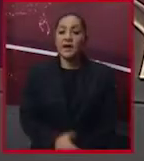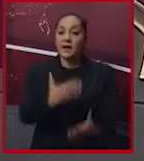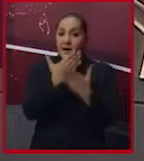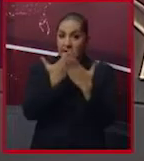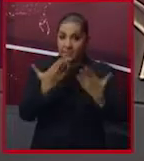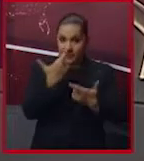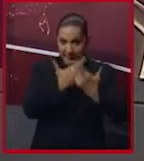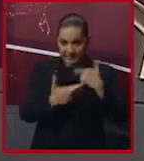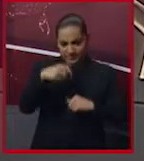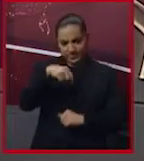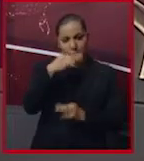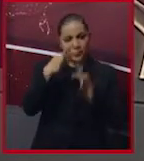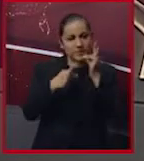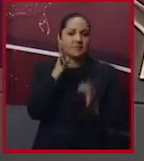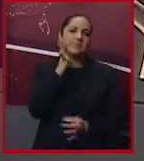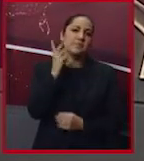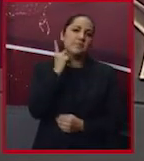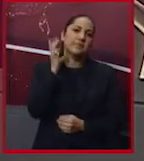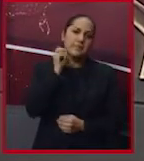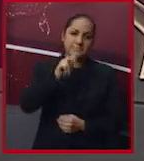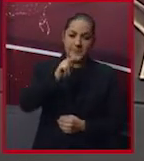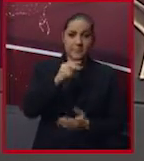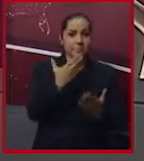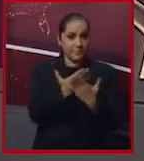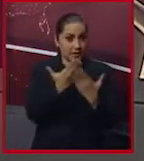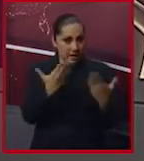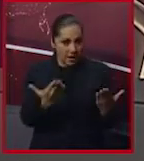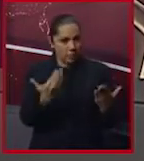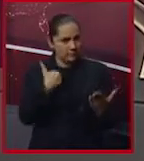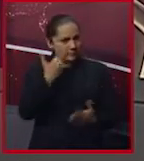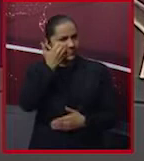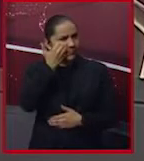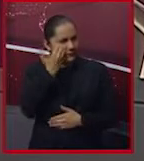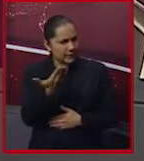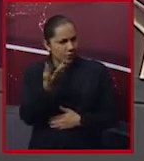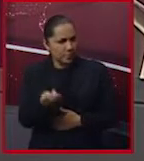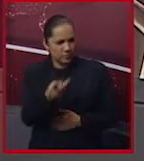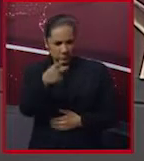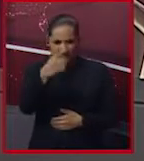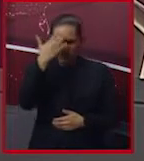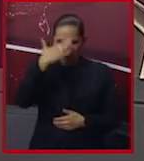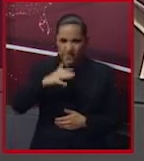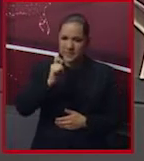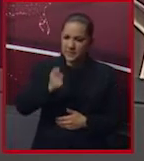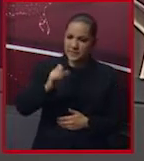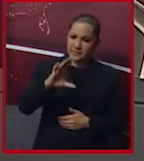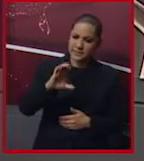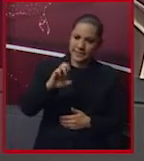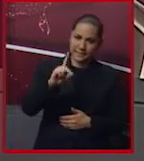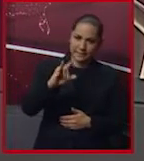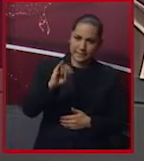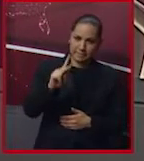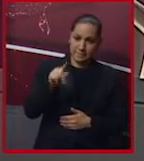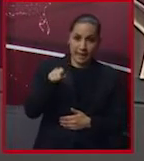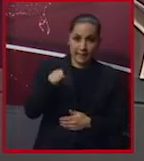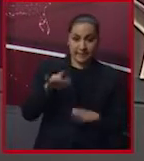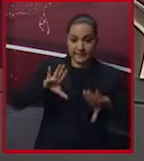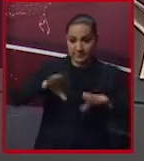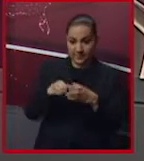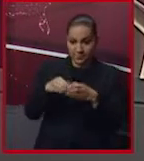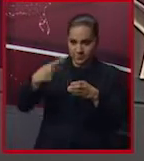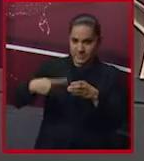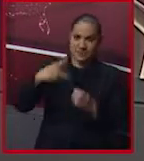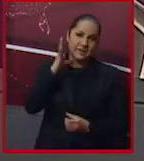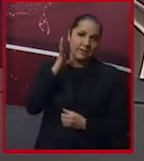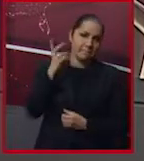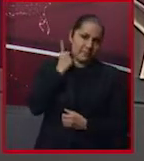Estamos de regreso en Noticias del Congreso y bueno, ahora me gustaría preguntarle, ¿usted conoce el CEDIP, este centro de la Cámara de Diputados? Pues bueno,